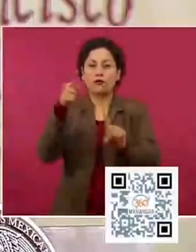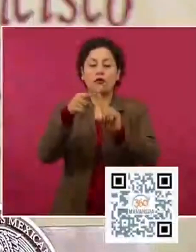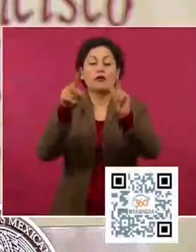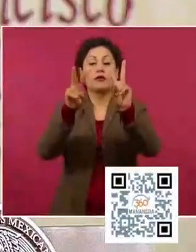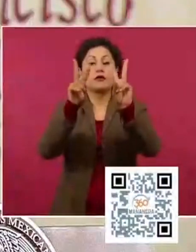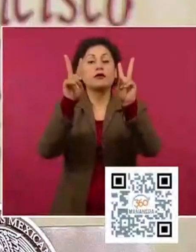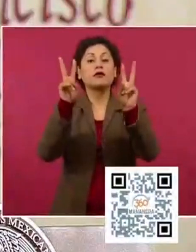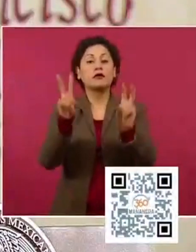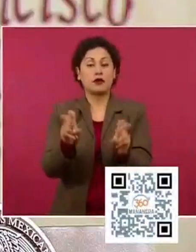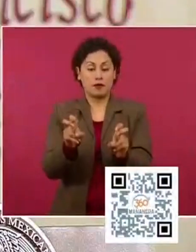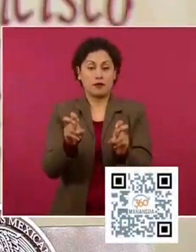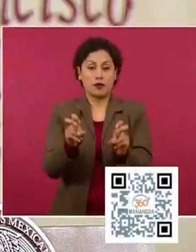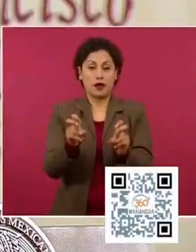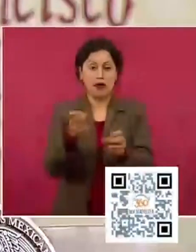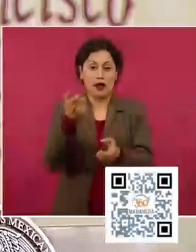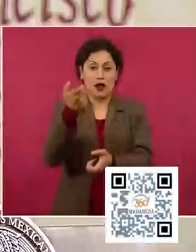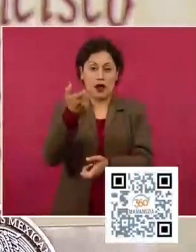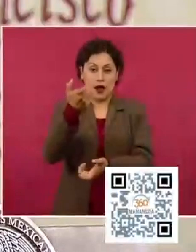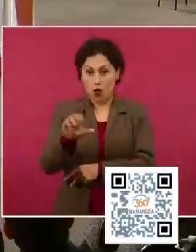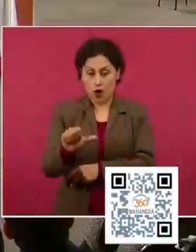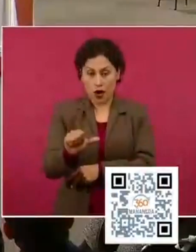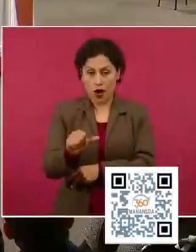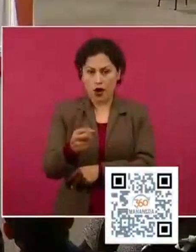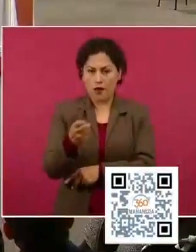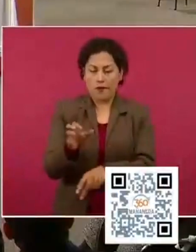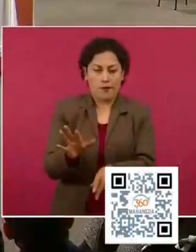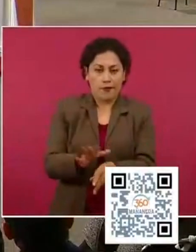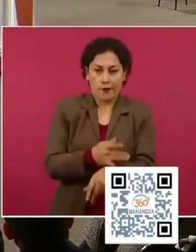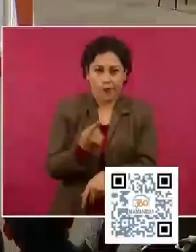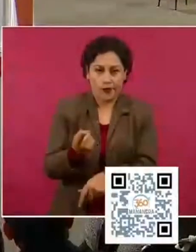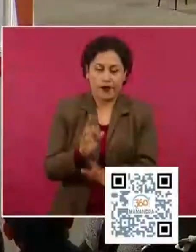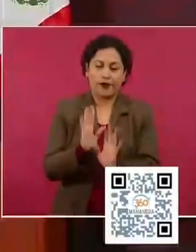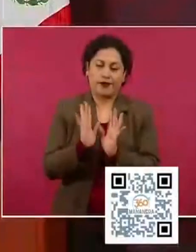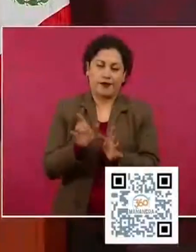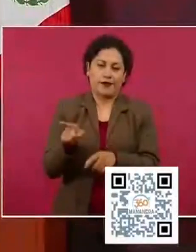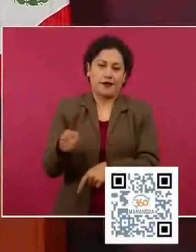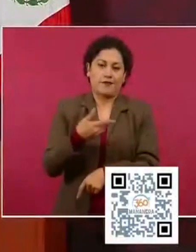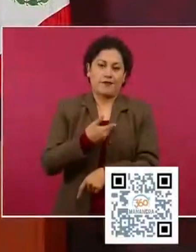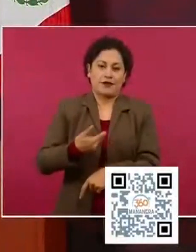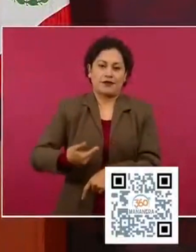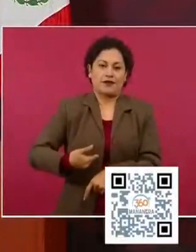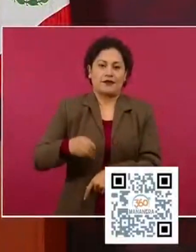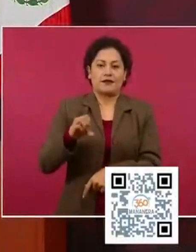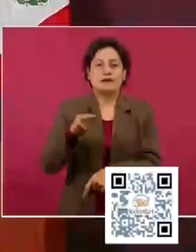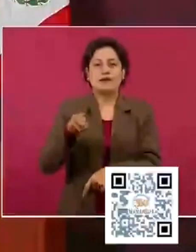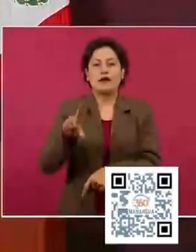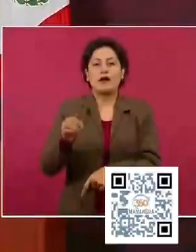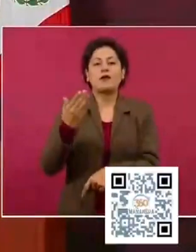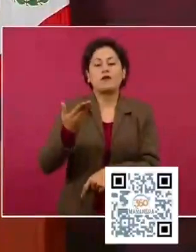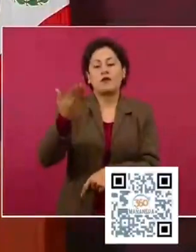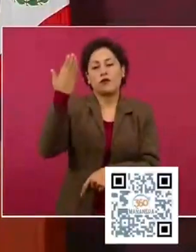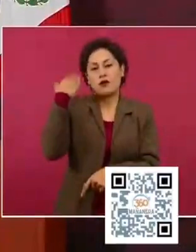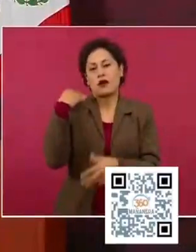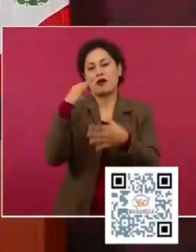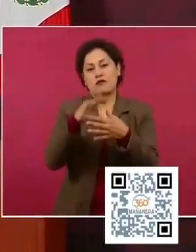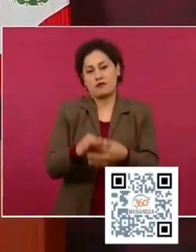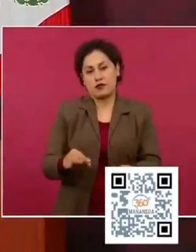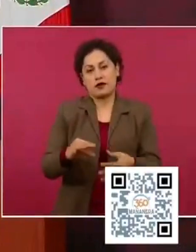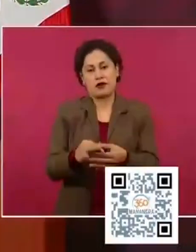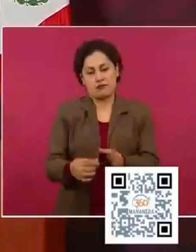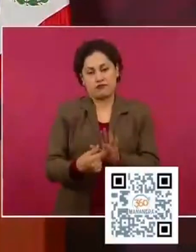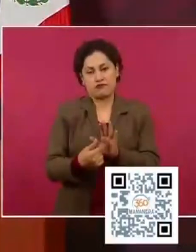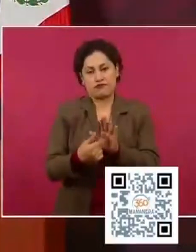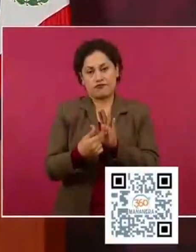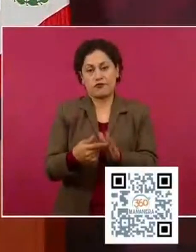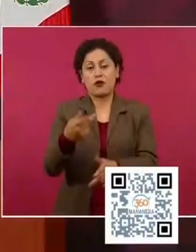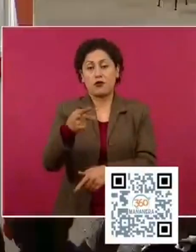económica y el plan Sonora o ya el presidente de la república lo ha presentado y con anterioridad pero solo recordar